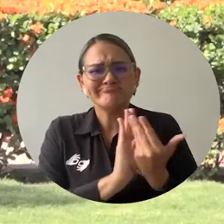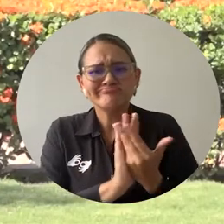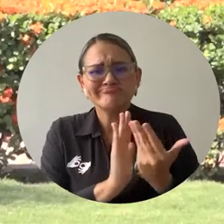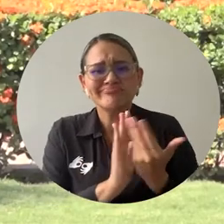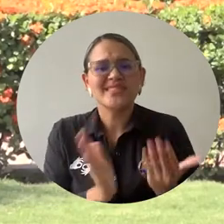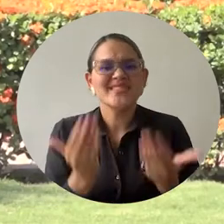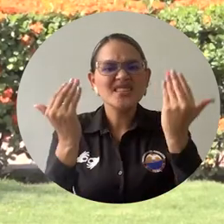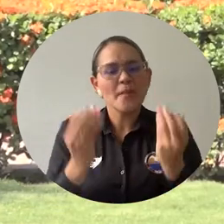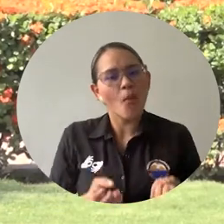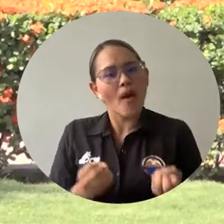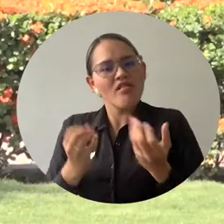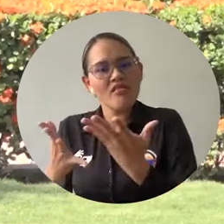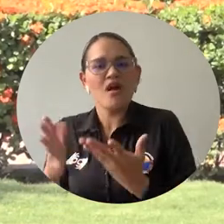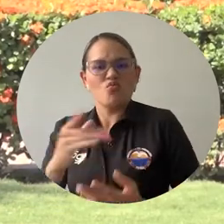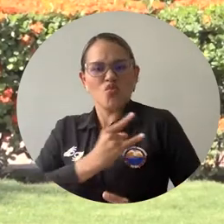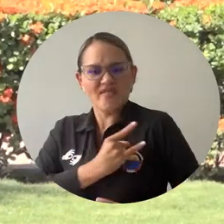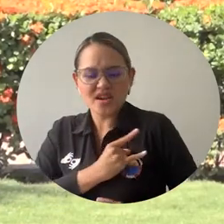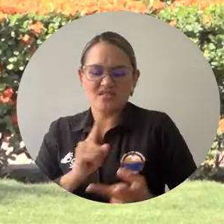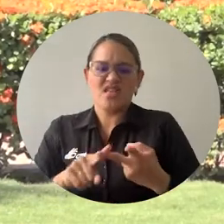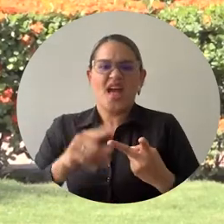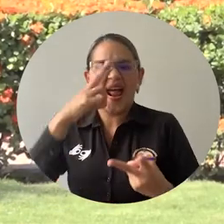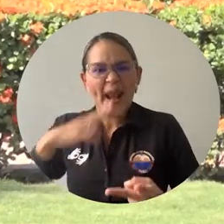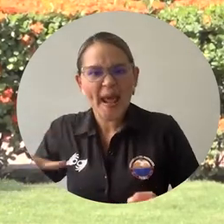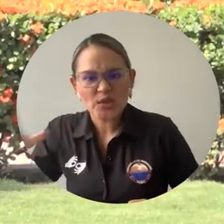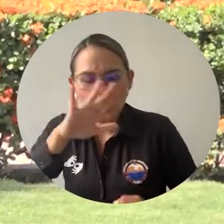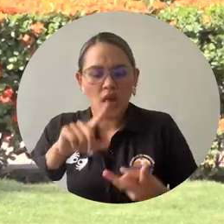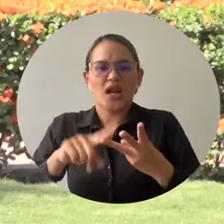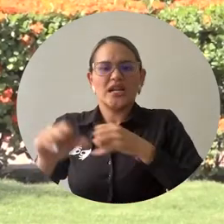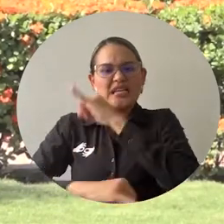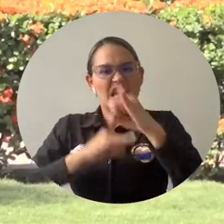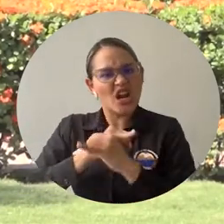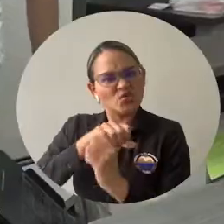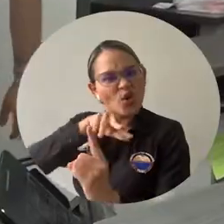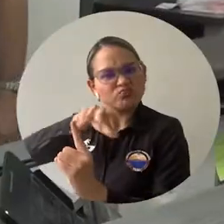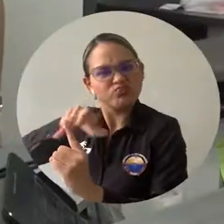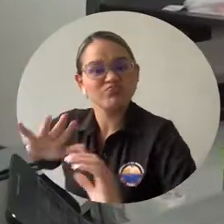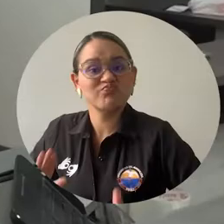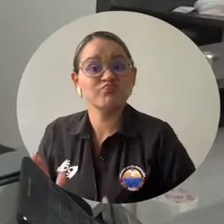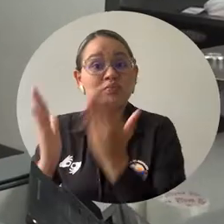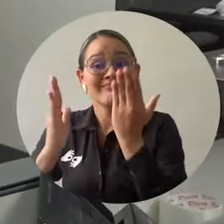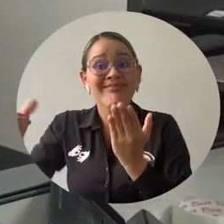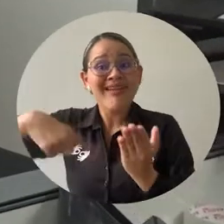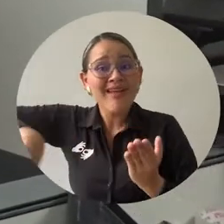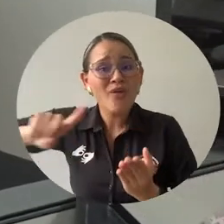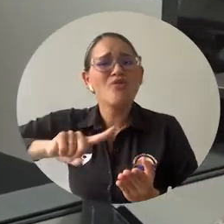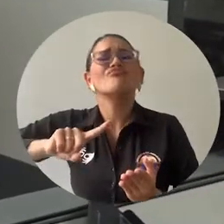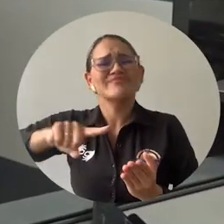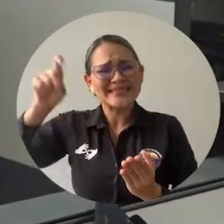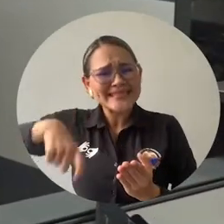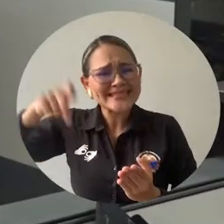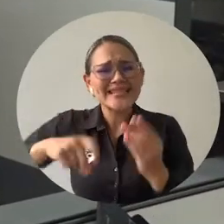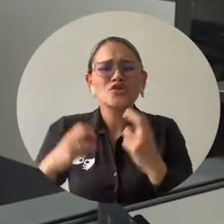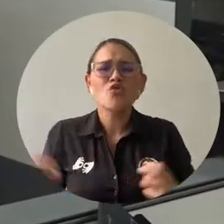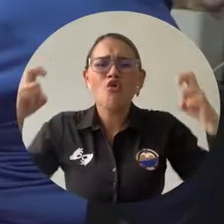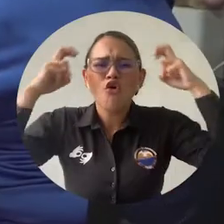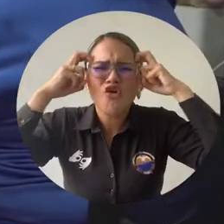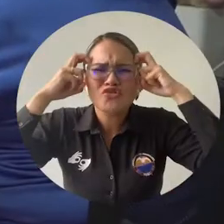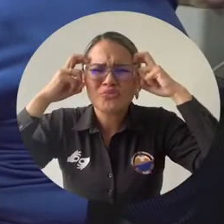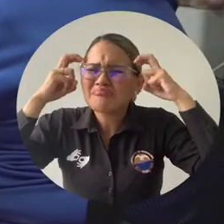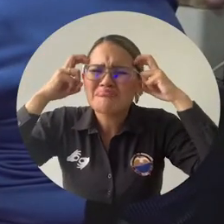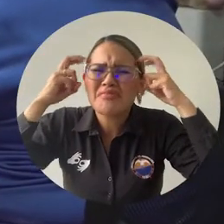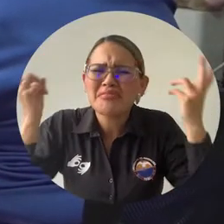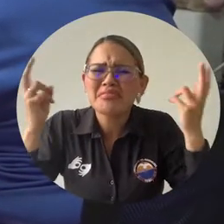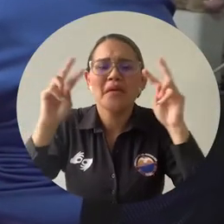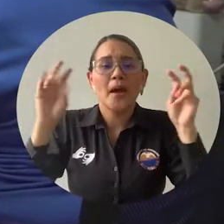para el aporte de la universidad, para el aporte a nivel nacional e internacional porque actualmente se necesita mucho